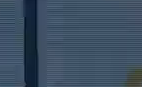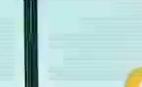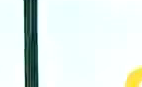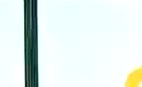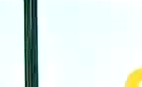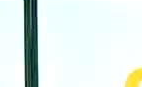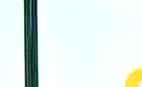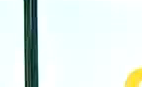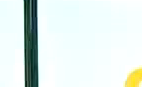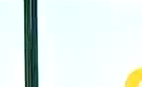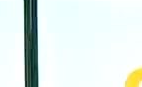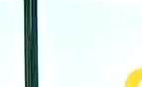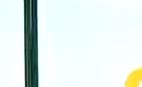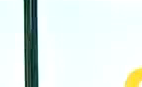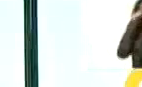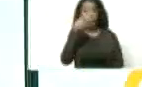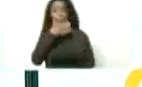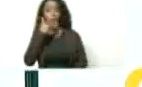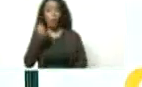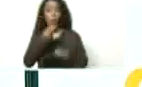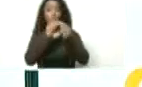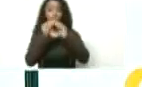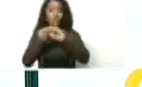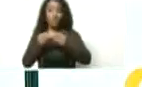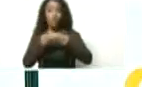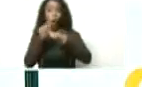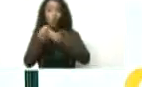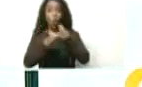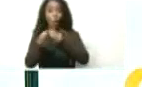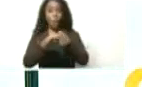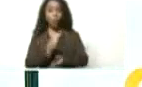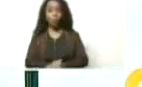bueno son vídeos que hay que ir mejorando la calidad